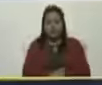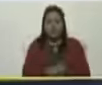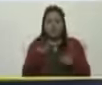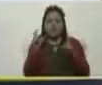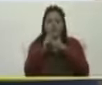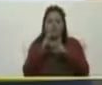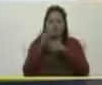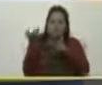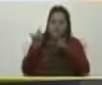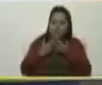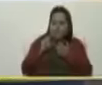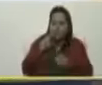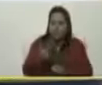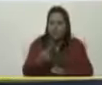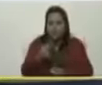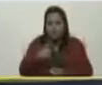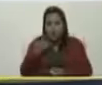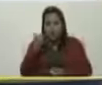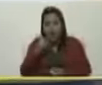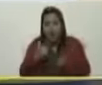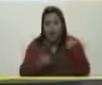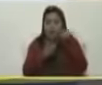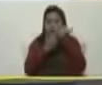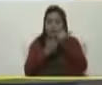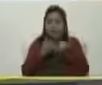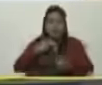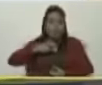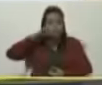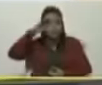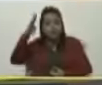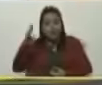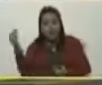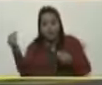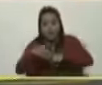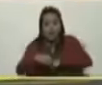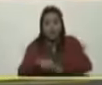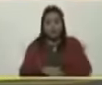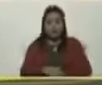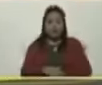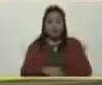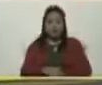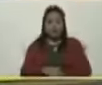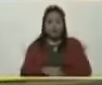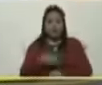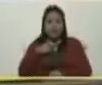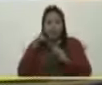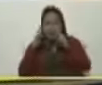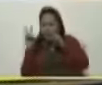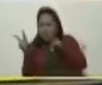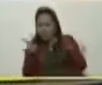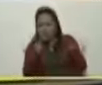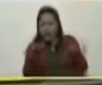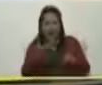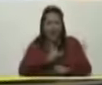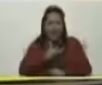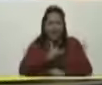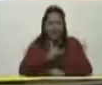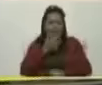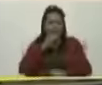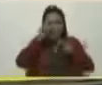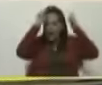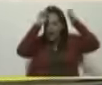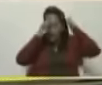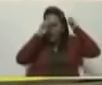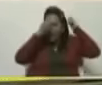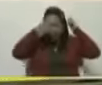que tuvo conmigo, decirle que cuente conmigo, que soy un soldado más, que inclusive, aquí vi algunos, mira, aquí cargo unas gorras del gallo,